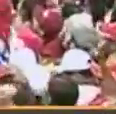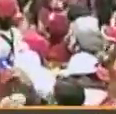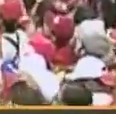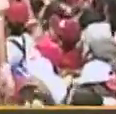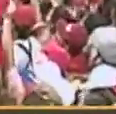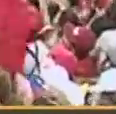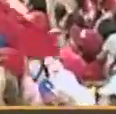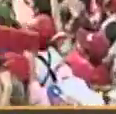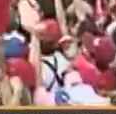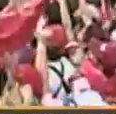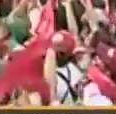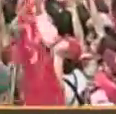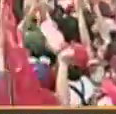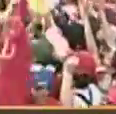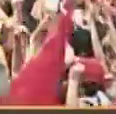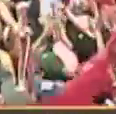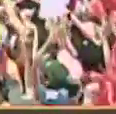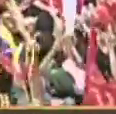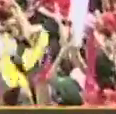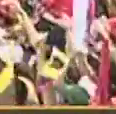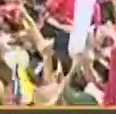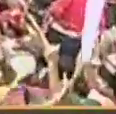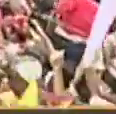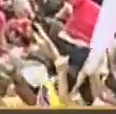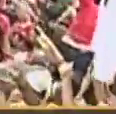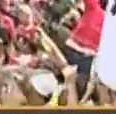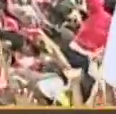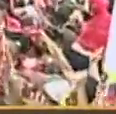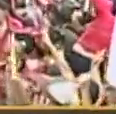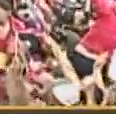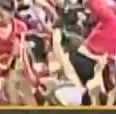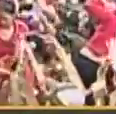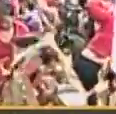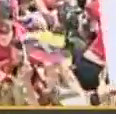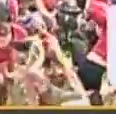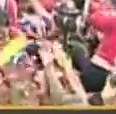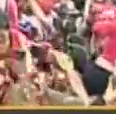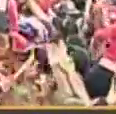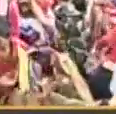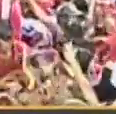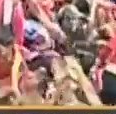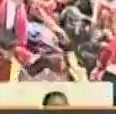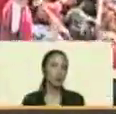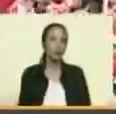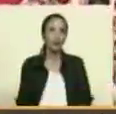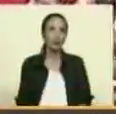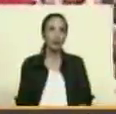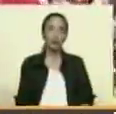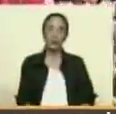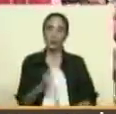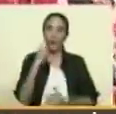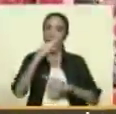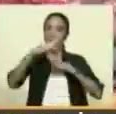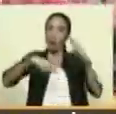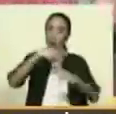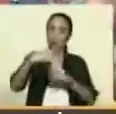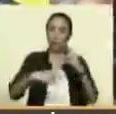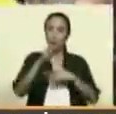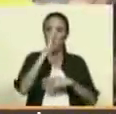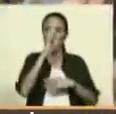en Barina el 20 de mayo. ¡Gana Maduro! ¡Gana la revolución!